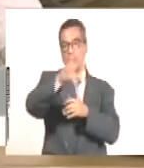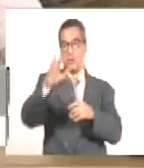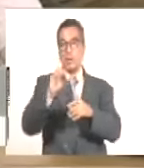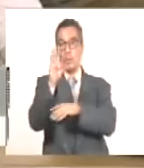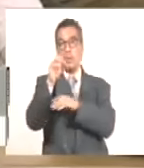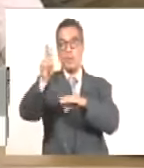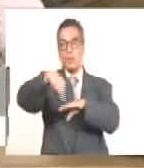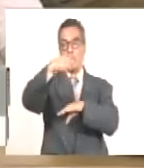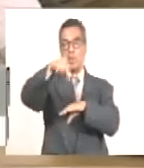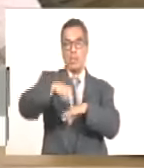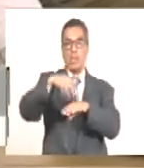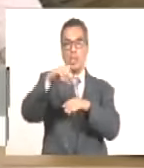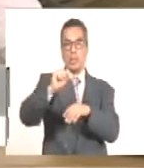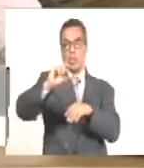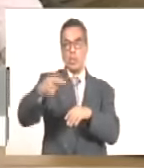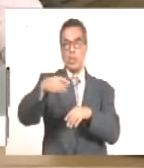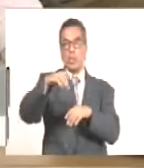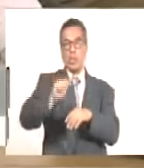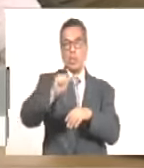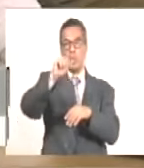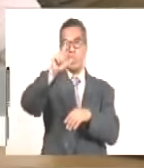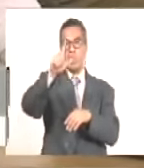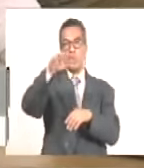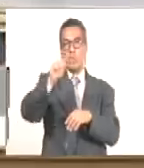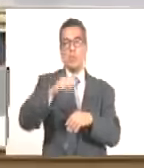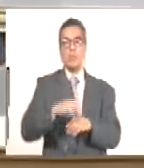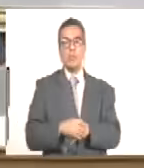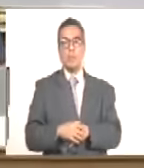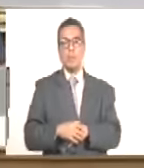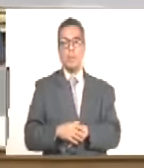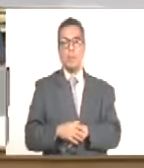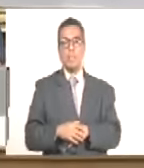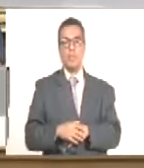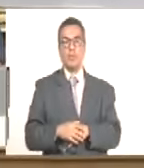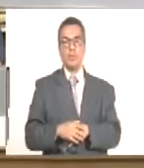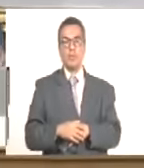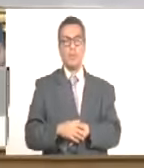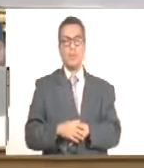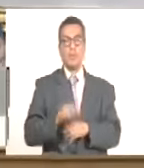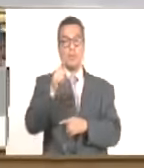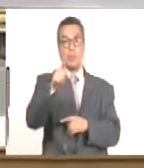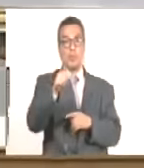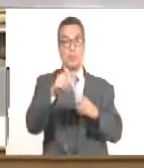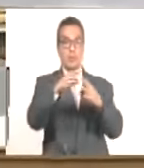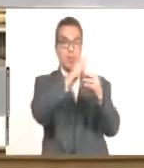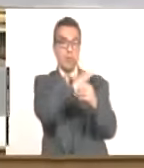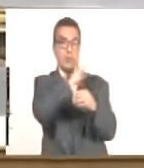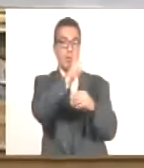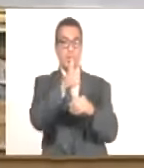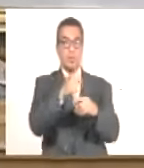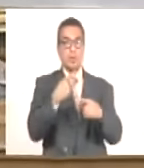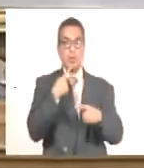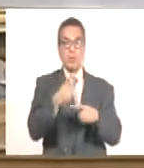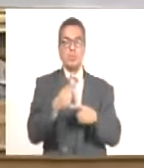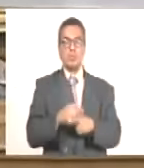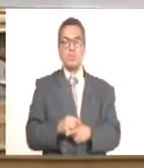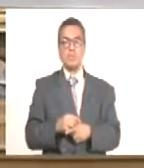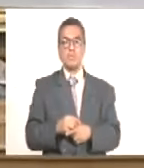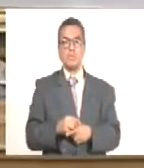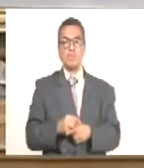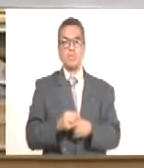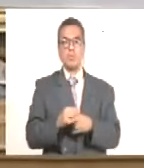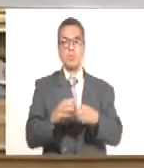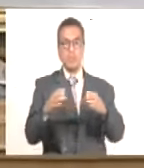la Asamblea Nacional de Angola. Es todo, ciudadano presidente. Esta Junta Directiva recomienda